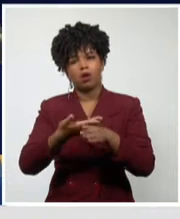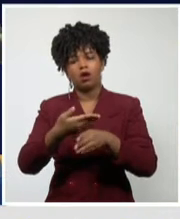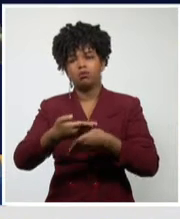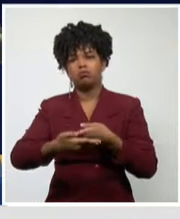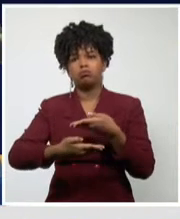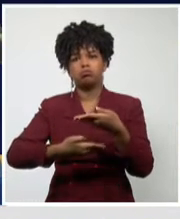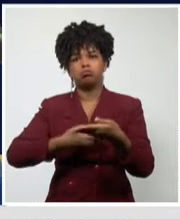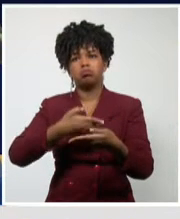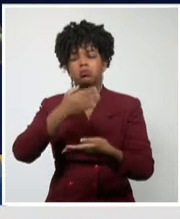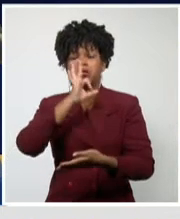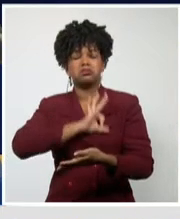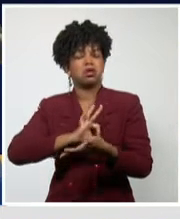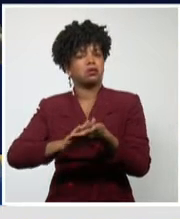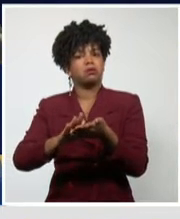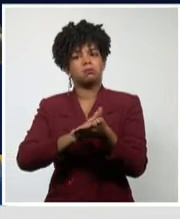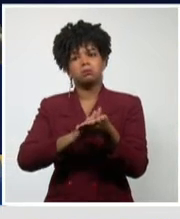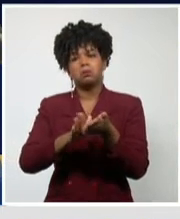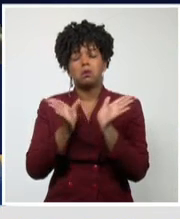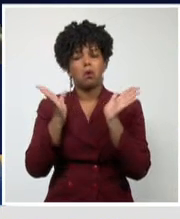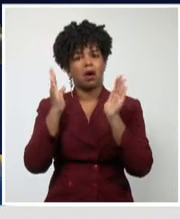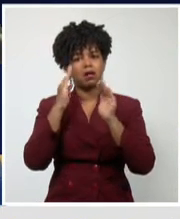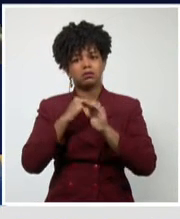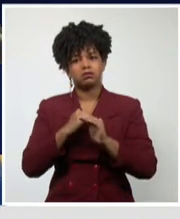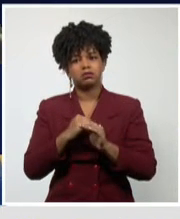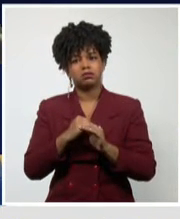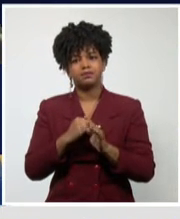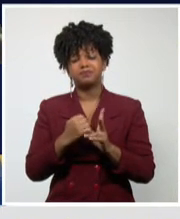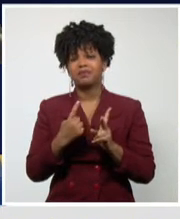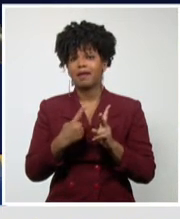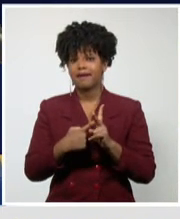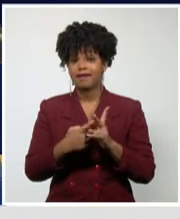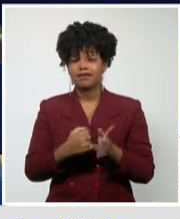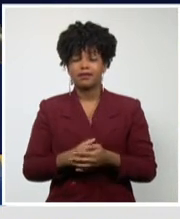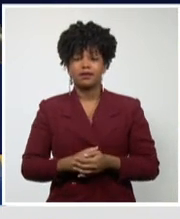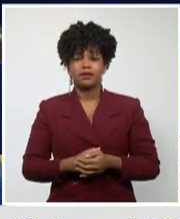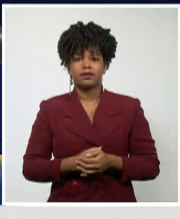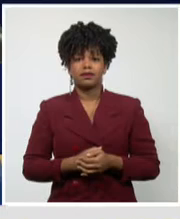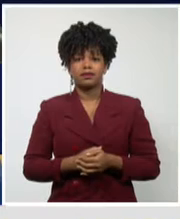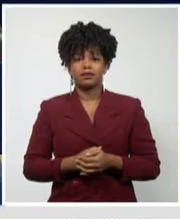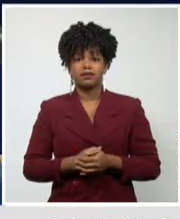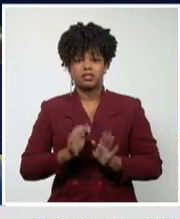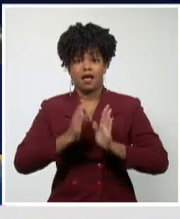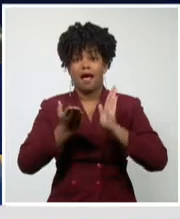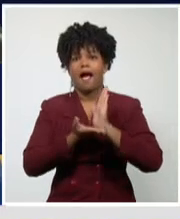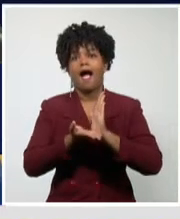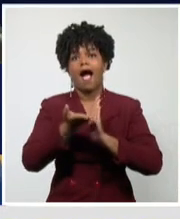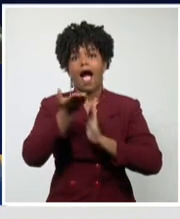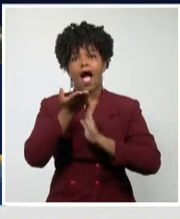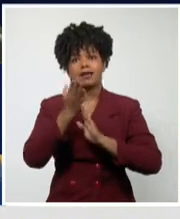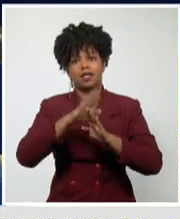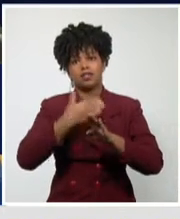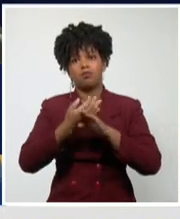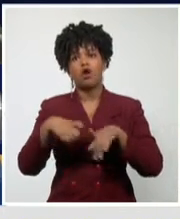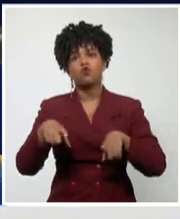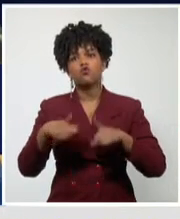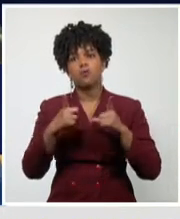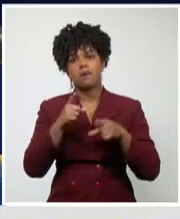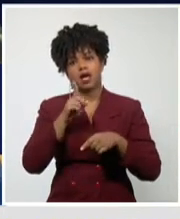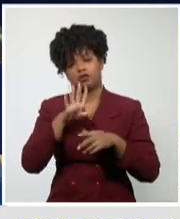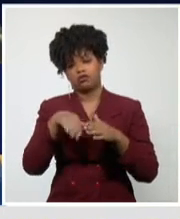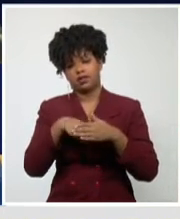sin síntomas de la enfermedad y se les ha dado el alta después de cumplir, porque aunque no tenga